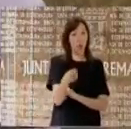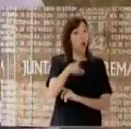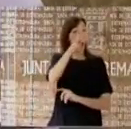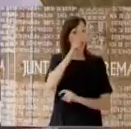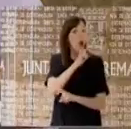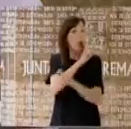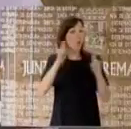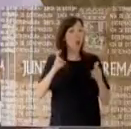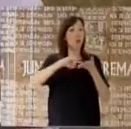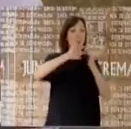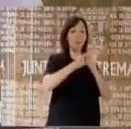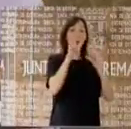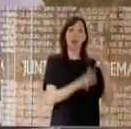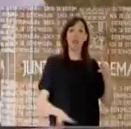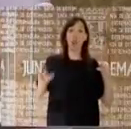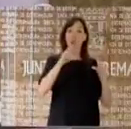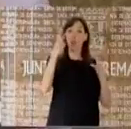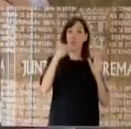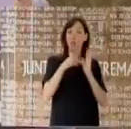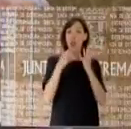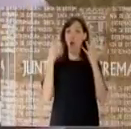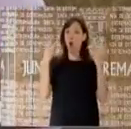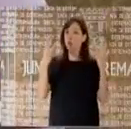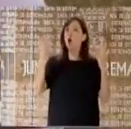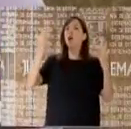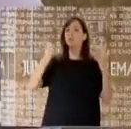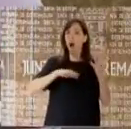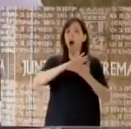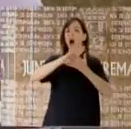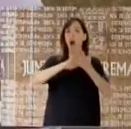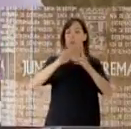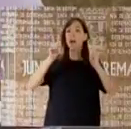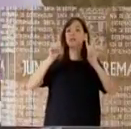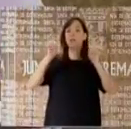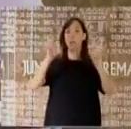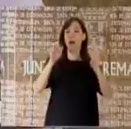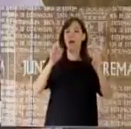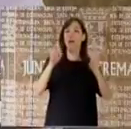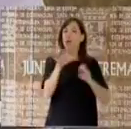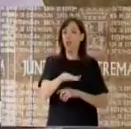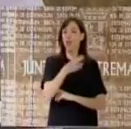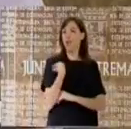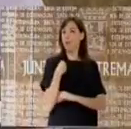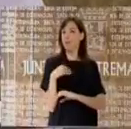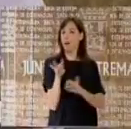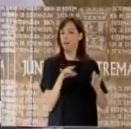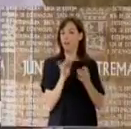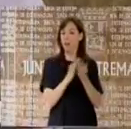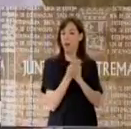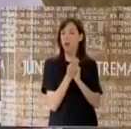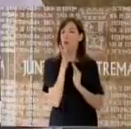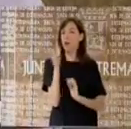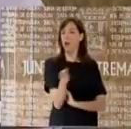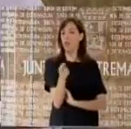del Plan Nacional de Regadíos de 2008 ya se hablaba del regadío de Tierra de Barros, pero desde luego, como